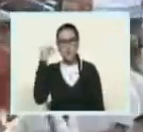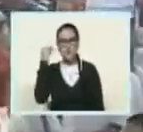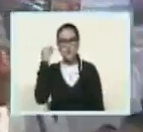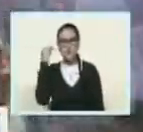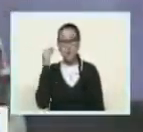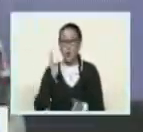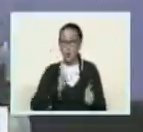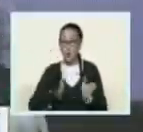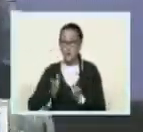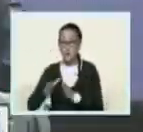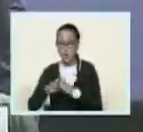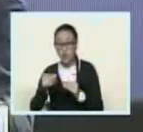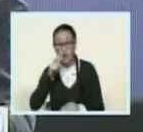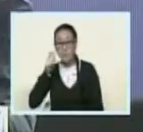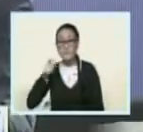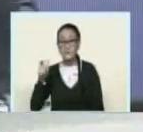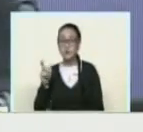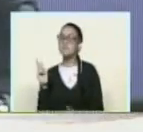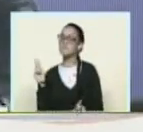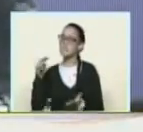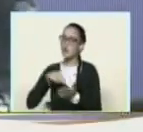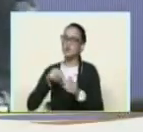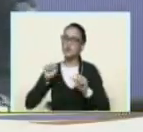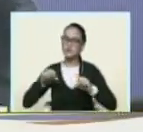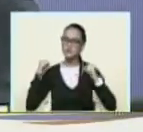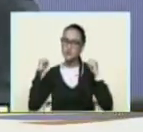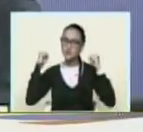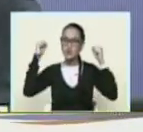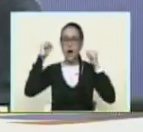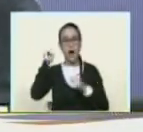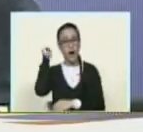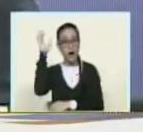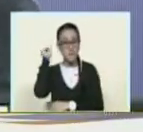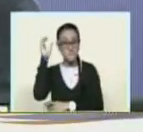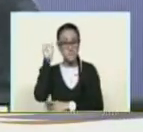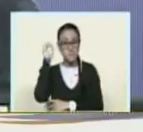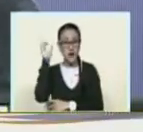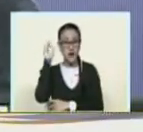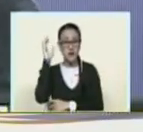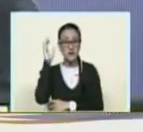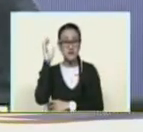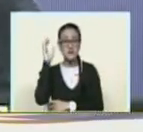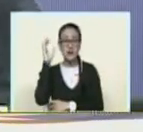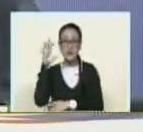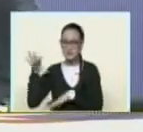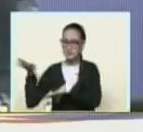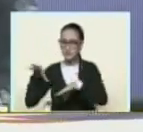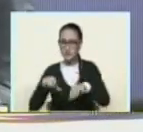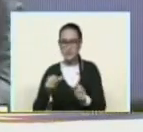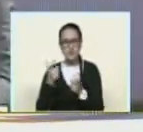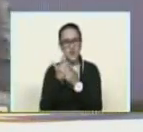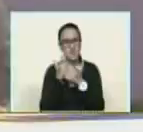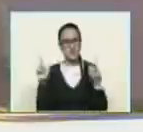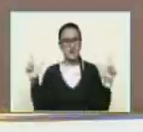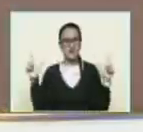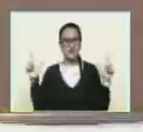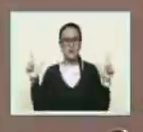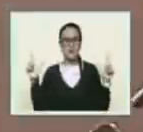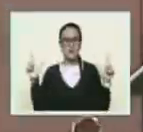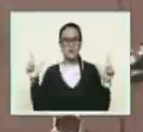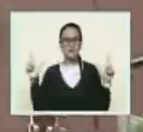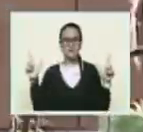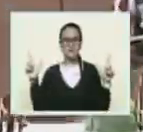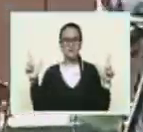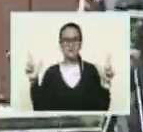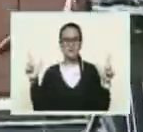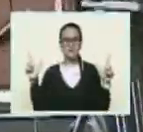se reorganizó y entraron triunfantes en la campaña admirable y retomaron la libertad y se reencontraron con la